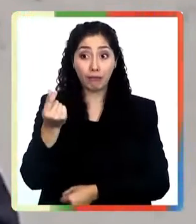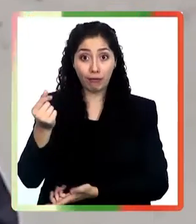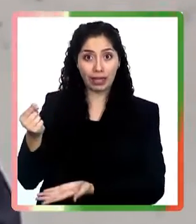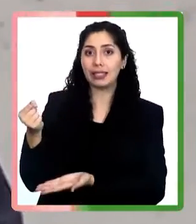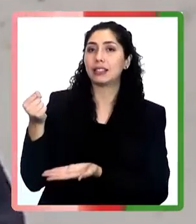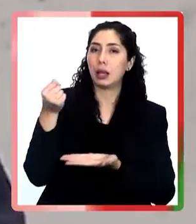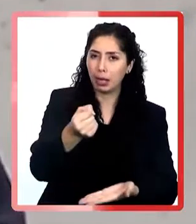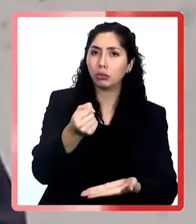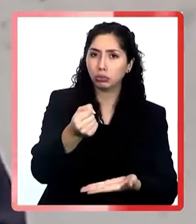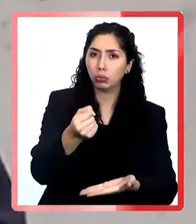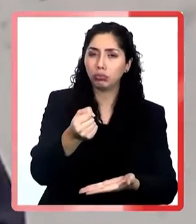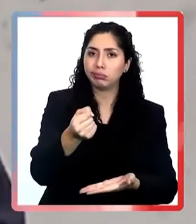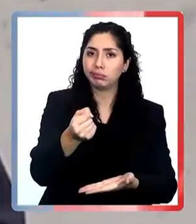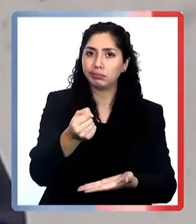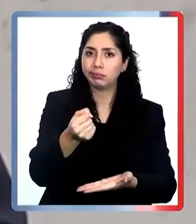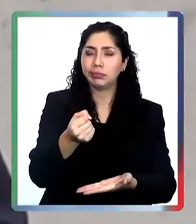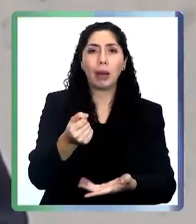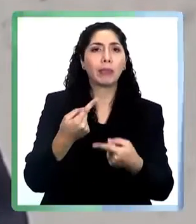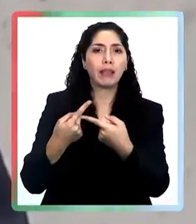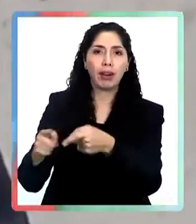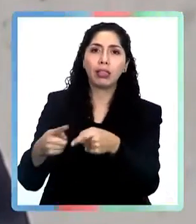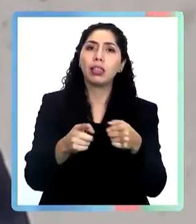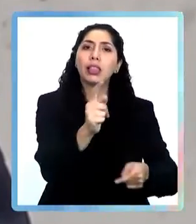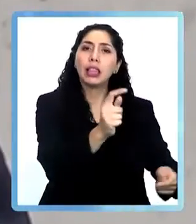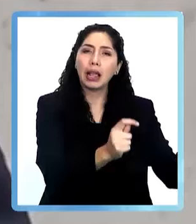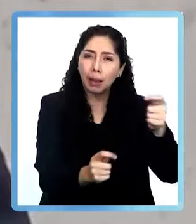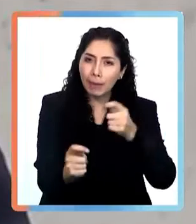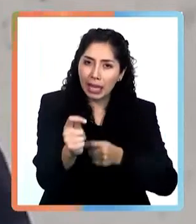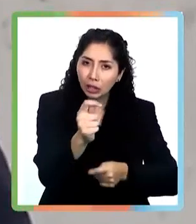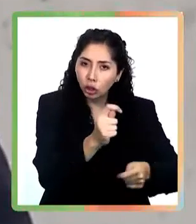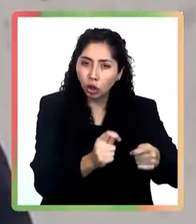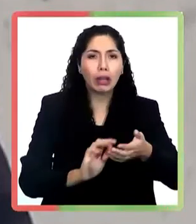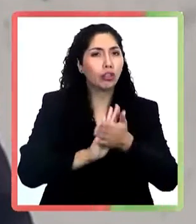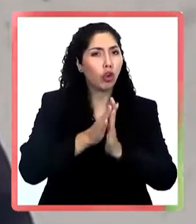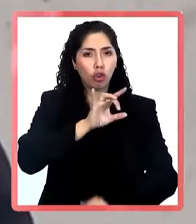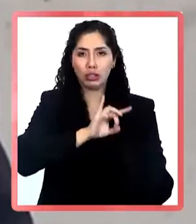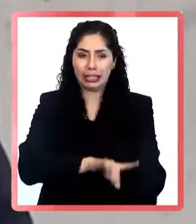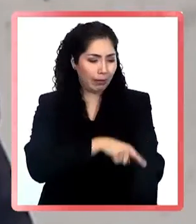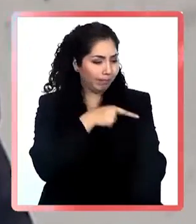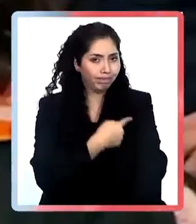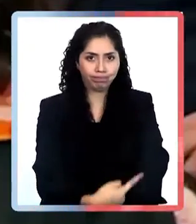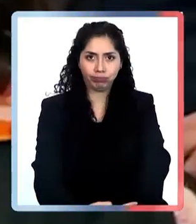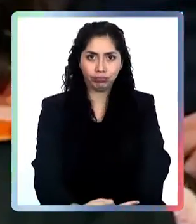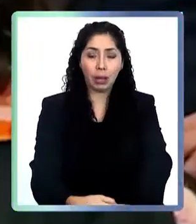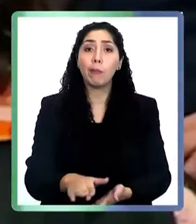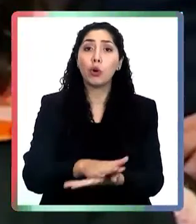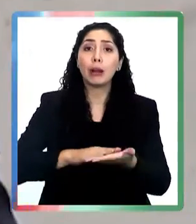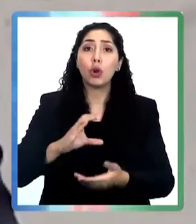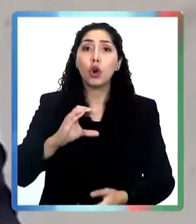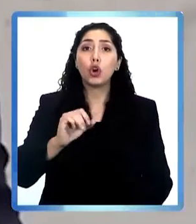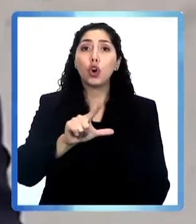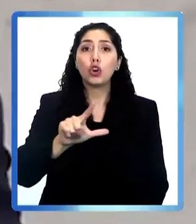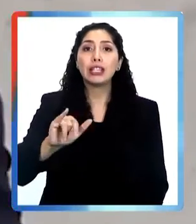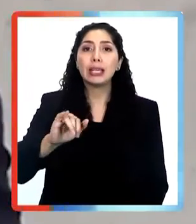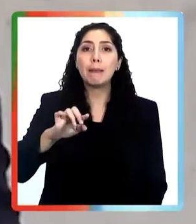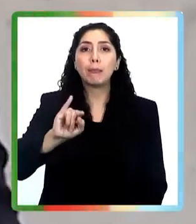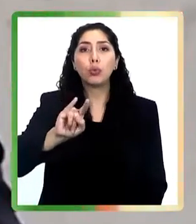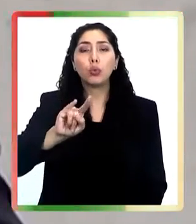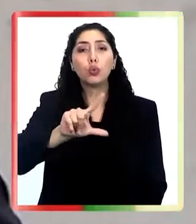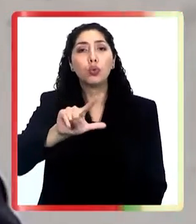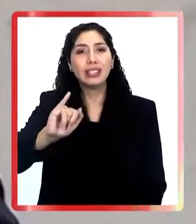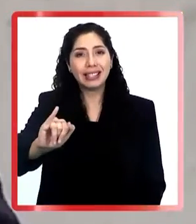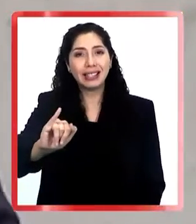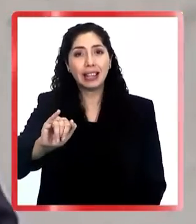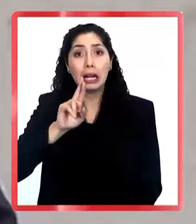financiamiento de tratamiento en todo el territorio nacional por ejemplo en collipulli donde me escribiera una